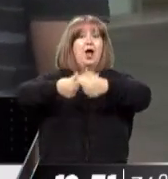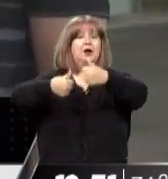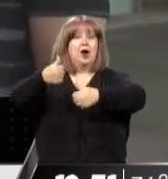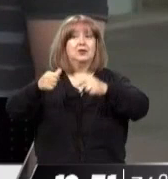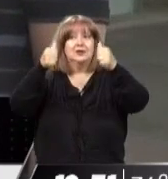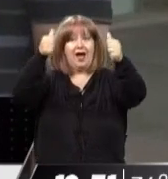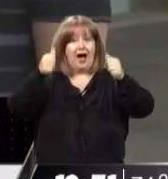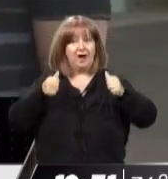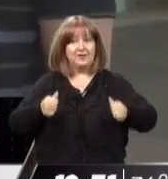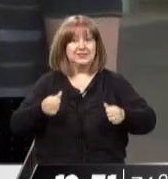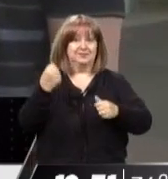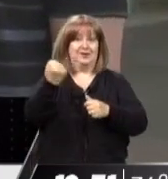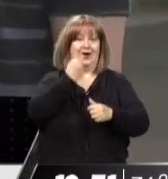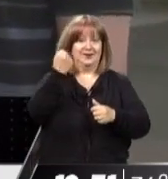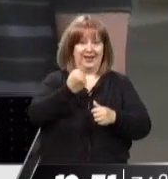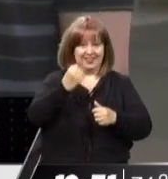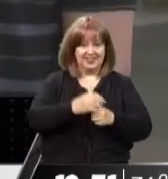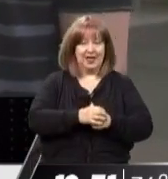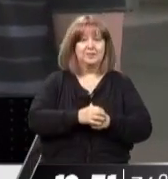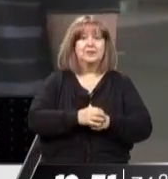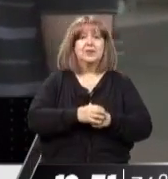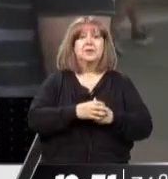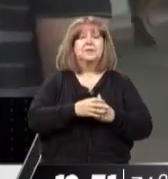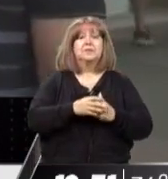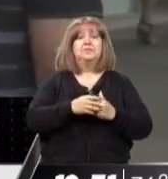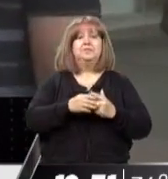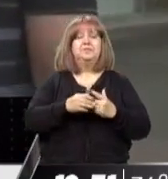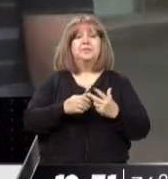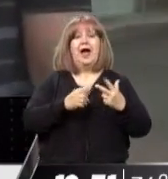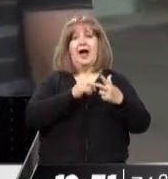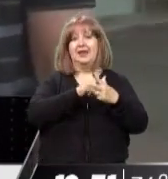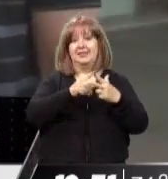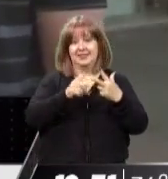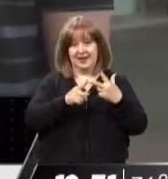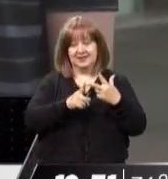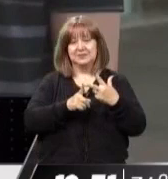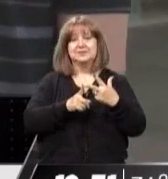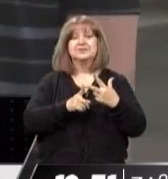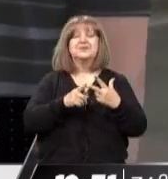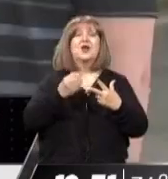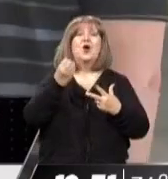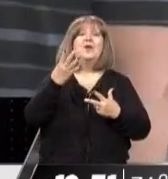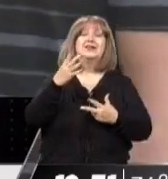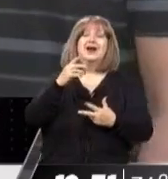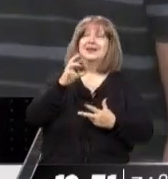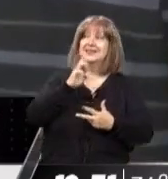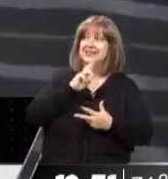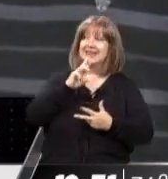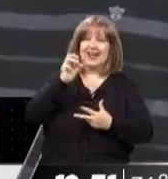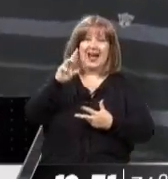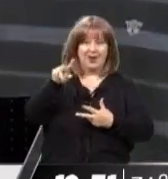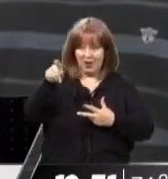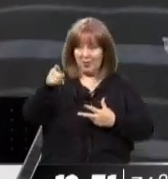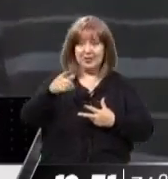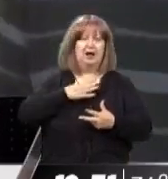elegir los afiches, porque son tres los afiches que ganaron para la fiesta de la Vendimia. Carolina, ¿cómo estás? Hola, ¿qué tal? Súper